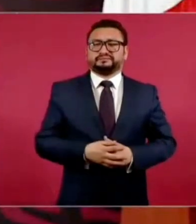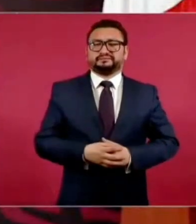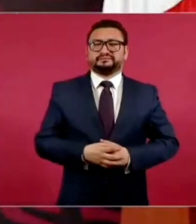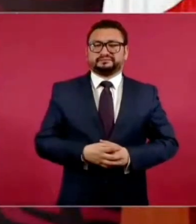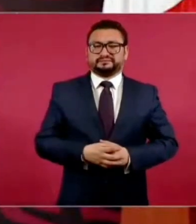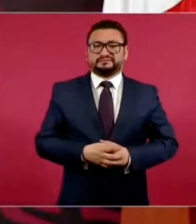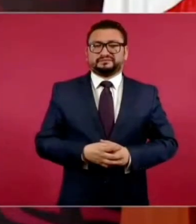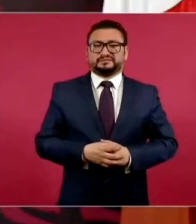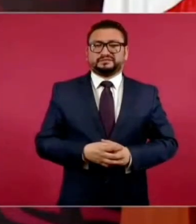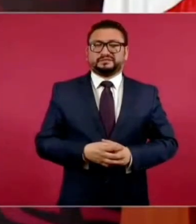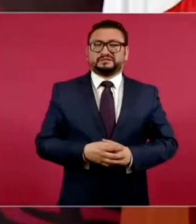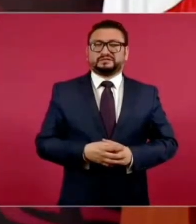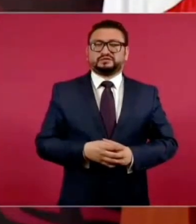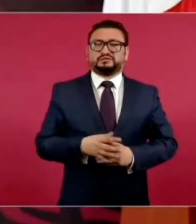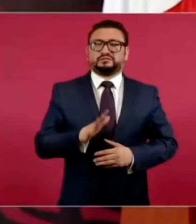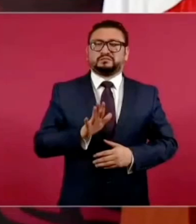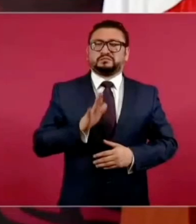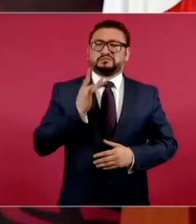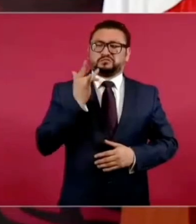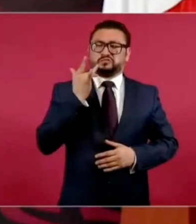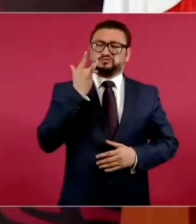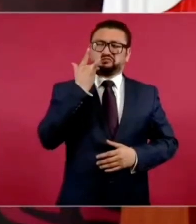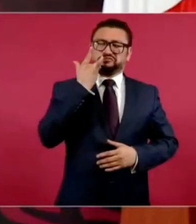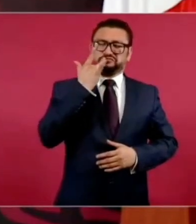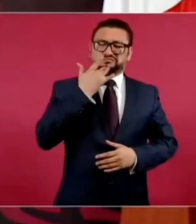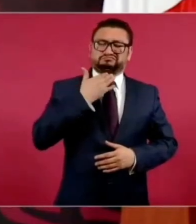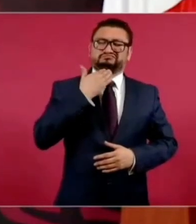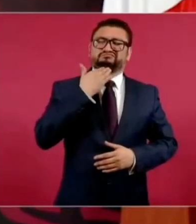La arrogancia de sentirse libres.